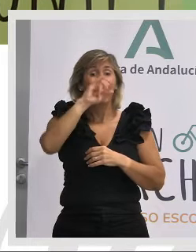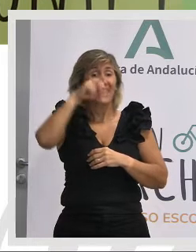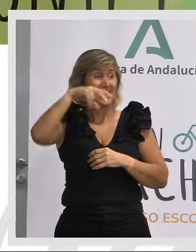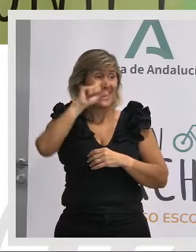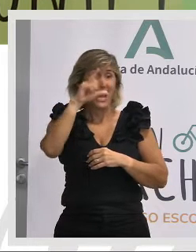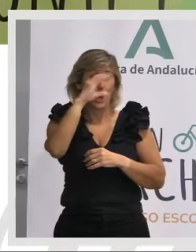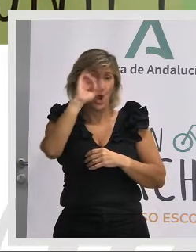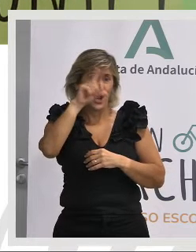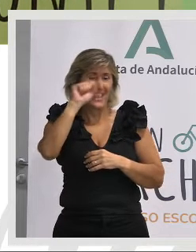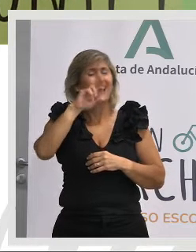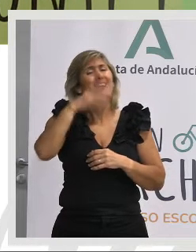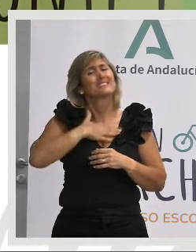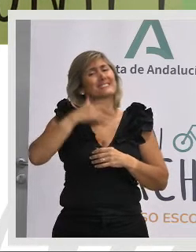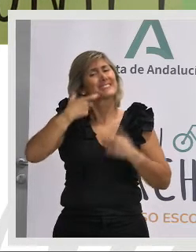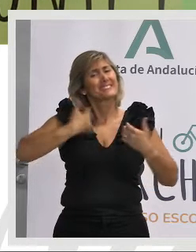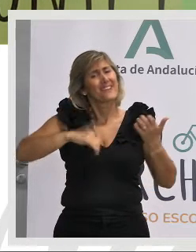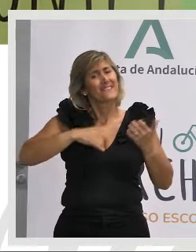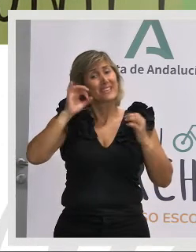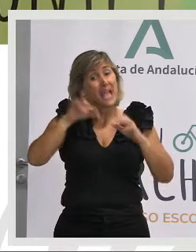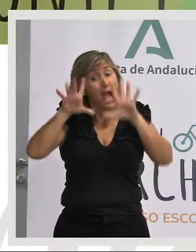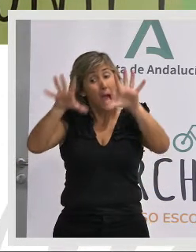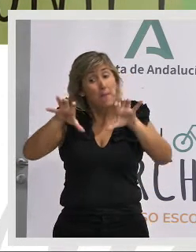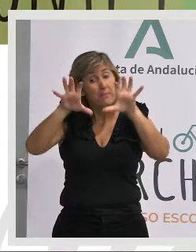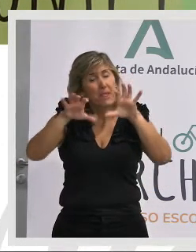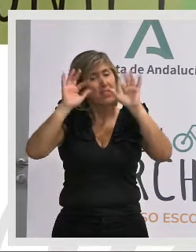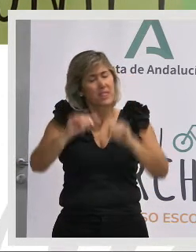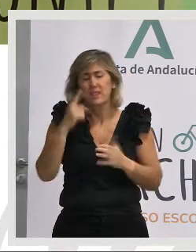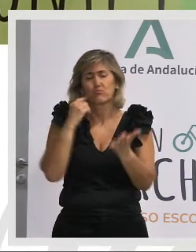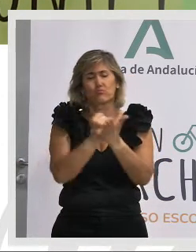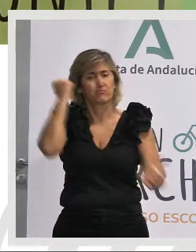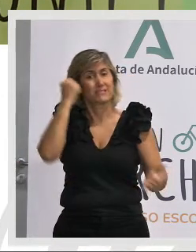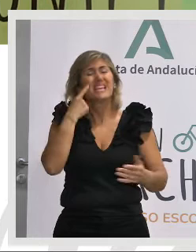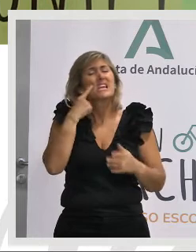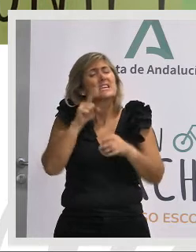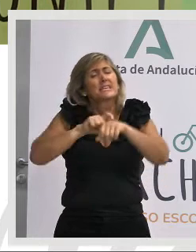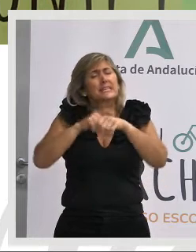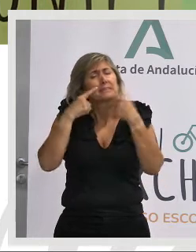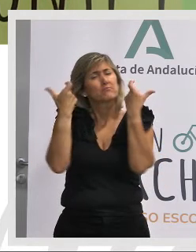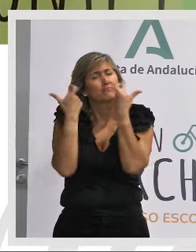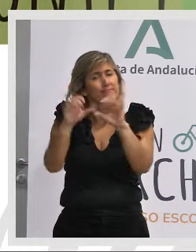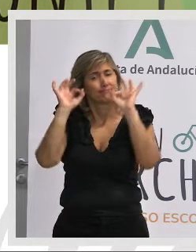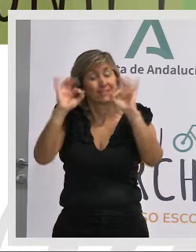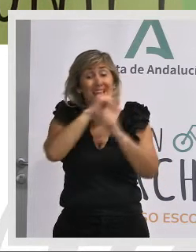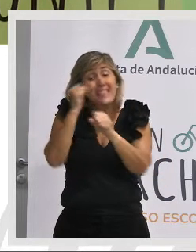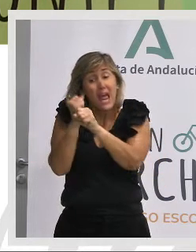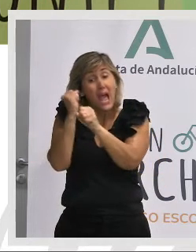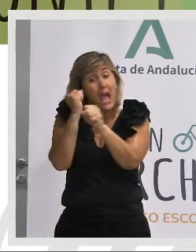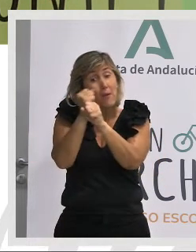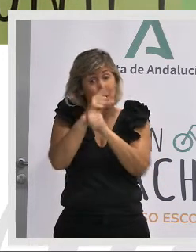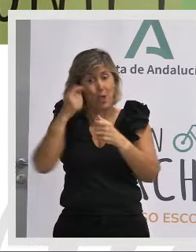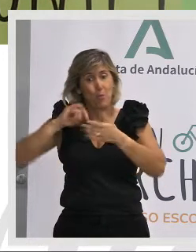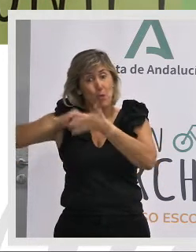un centro comunidad de aprendizaje con unas señas de identidad muy características. El trabajo por proyectos, la